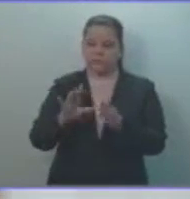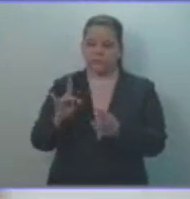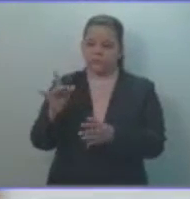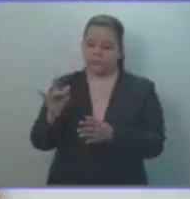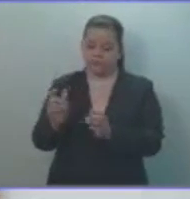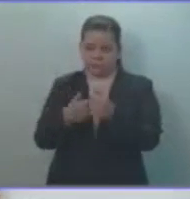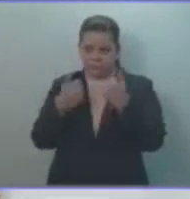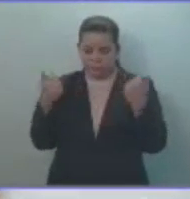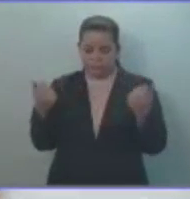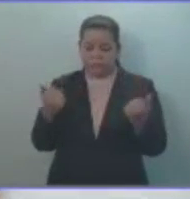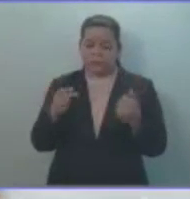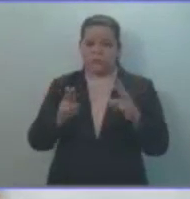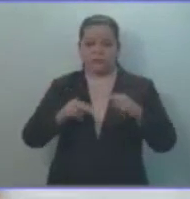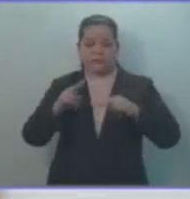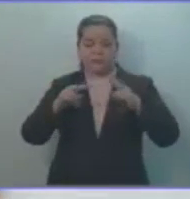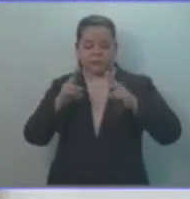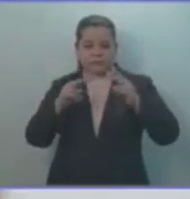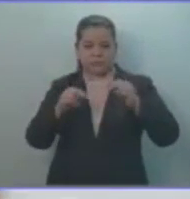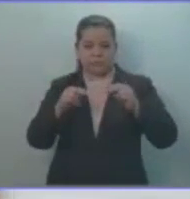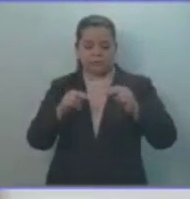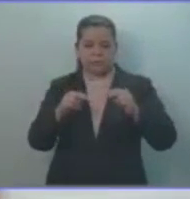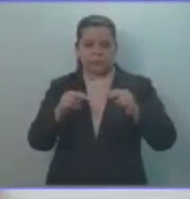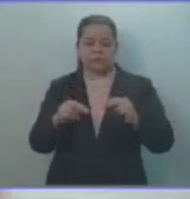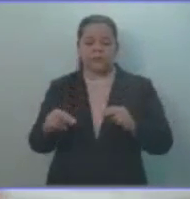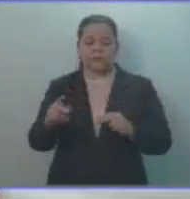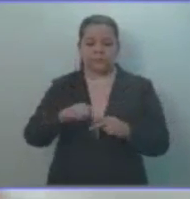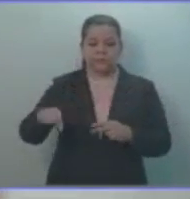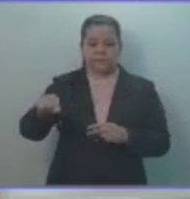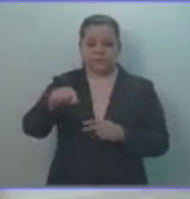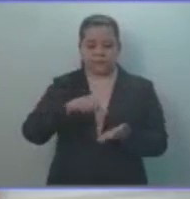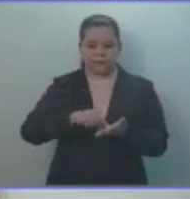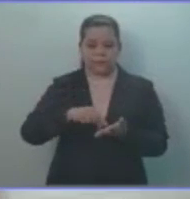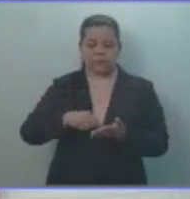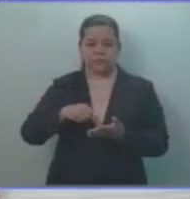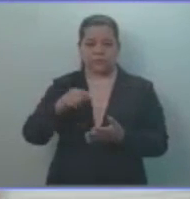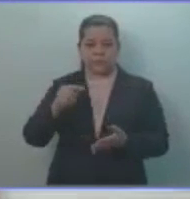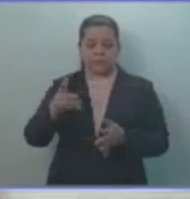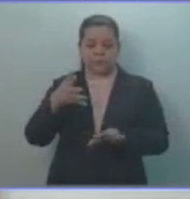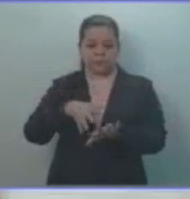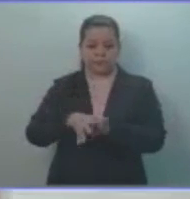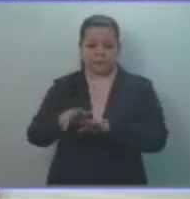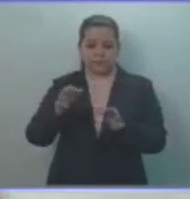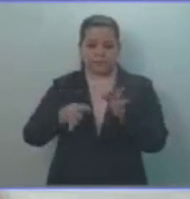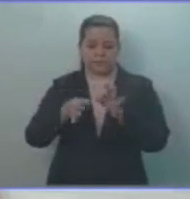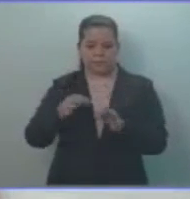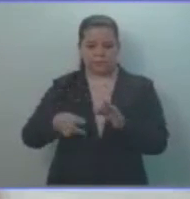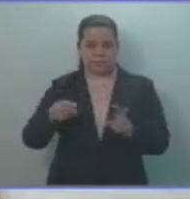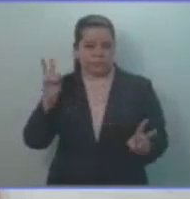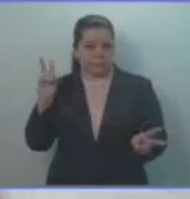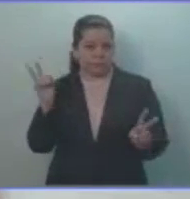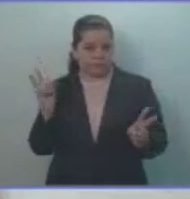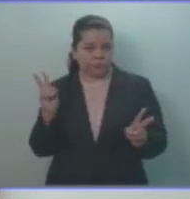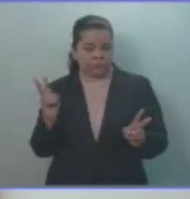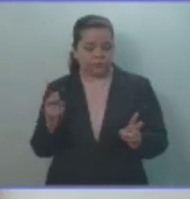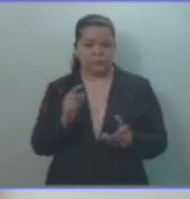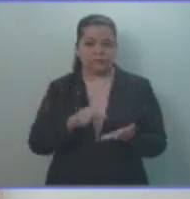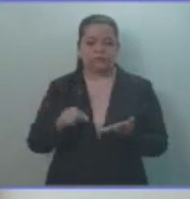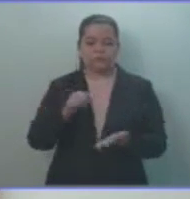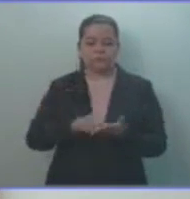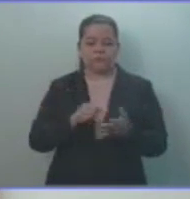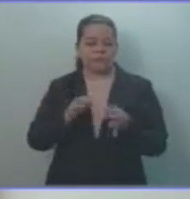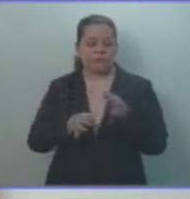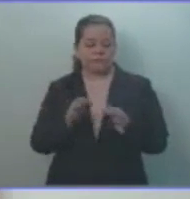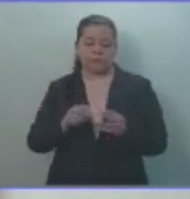millones. La construcción del Centro Integrado Judicial de Segunda Instancia en San Salvador, Centro Judicial en